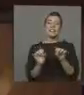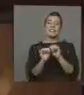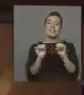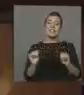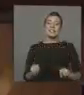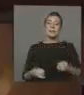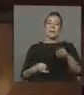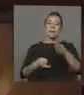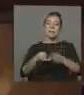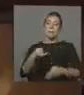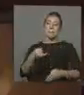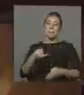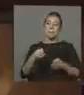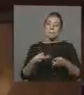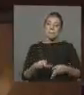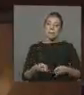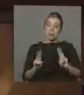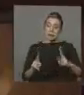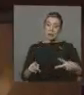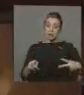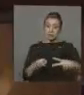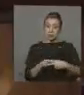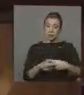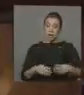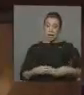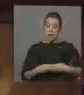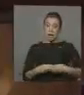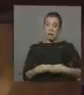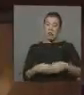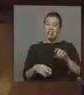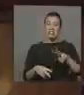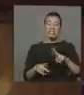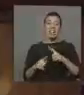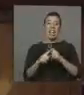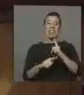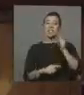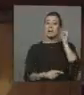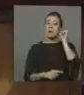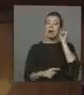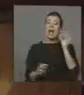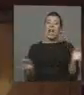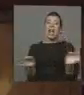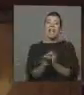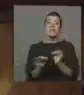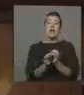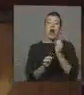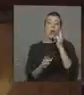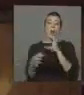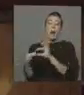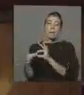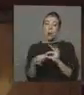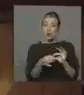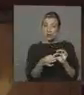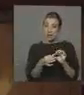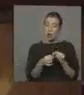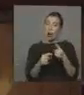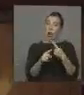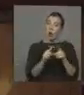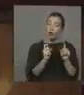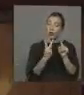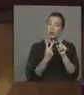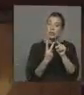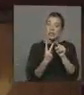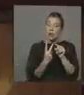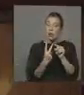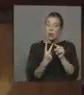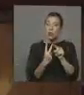de plazos que permite la interrupción del embarazo sin exigir a la mujer justificar los motivos. El segundo